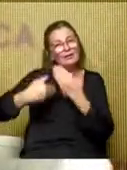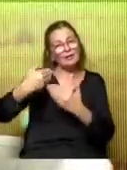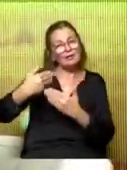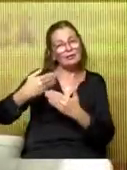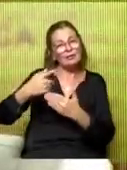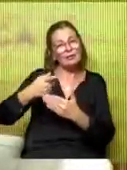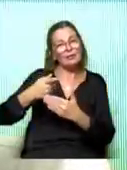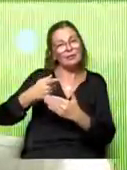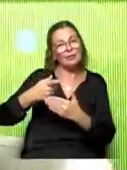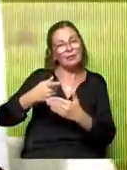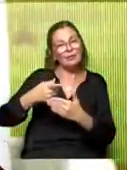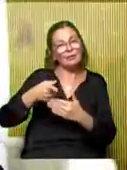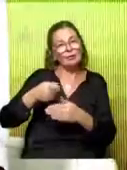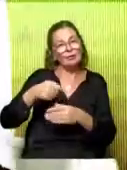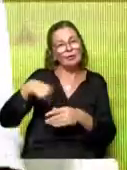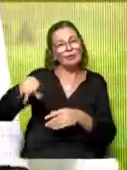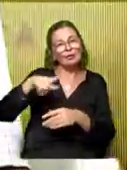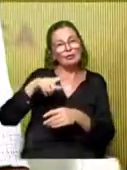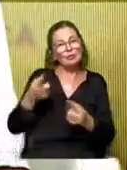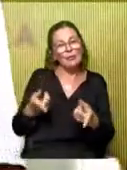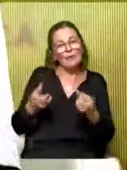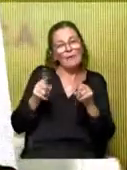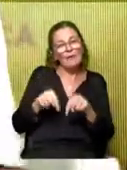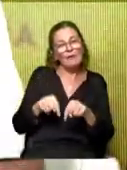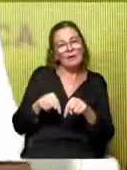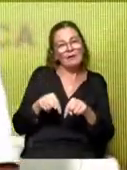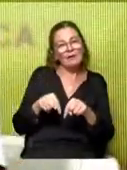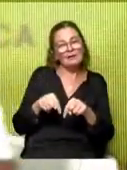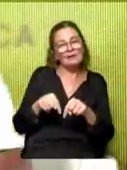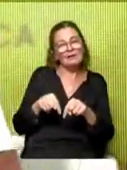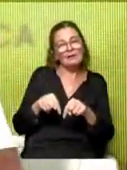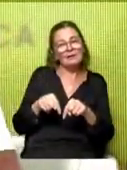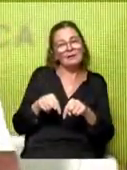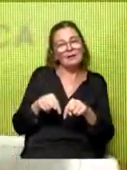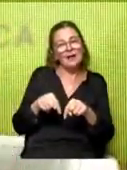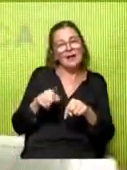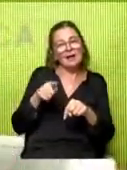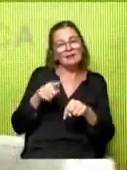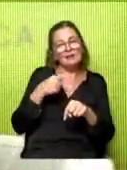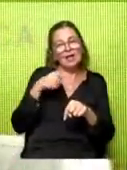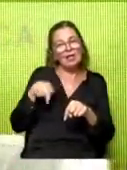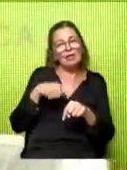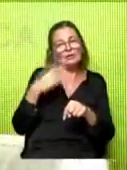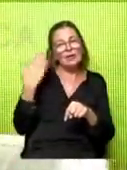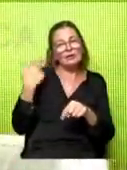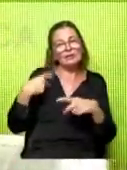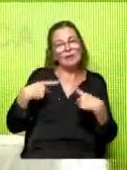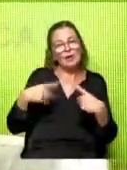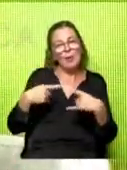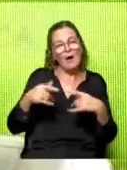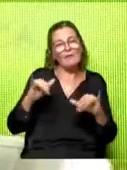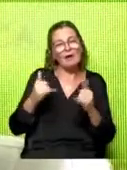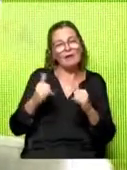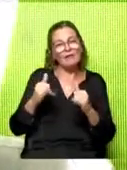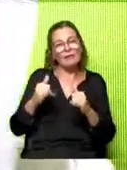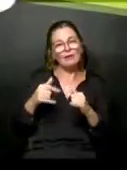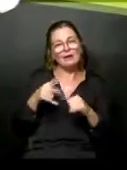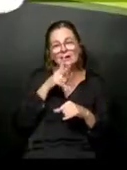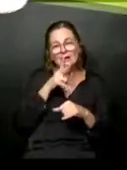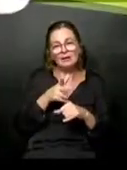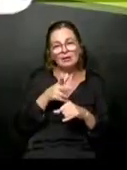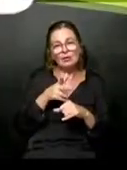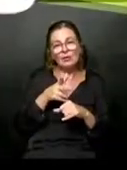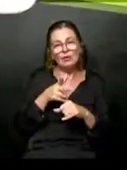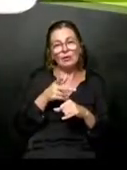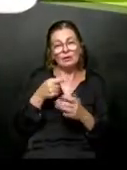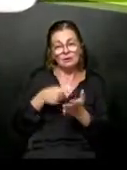No guetizarlo. Nosotros tenemos que volver a los Jacinto Vera, a las Aguadas, a donde jugaba el fútbol en la calle, el hijo del que tenía